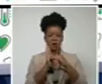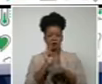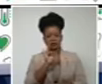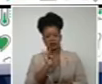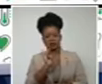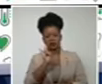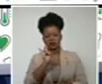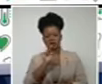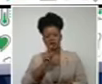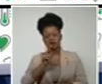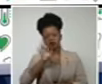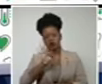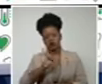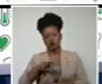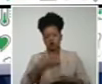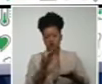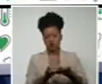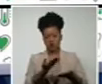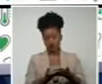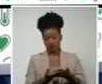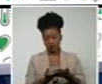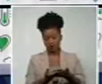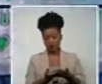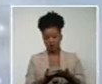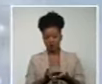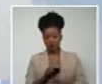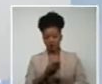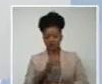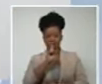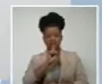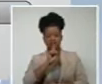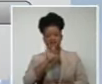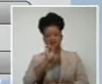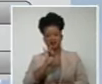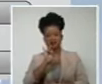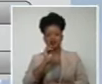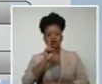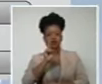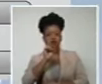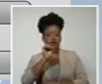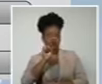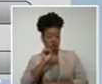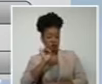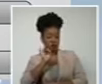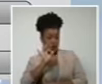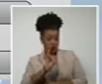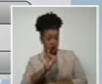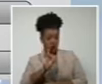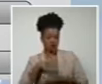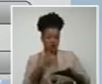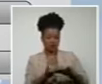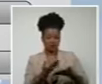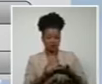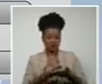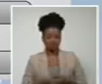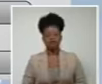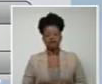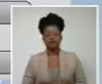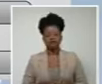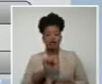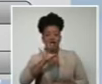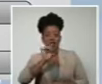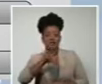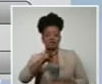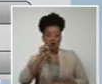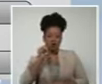1.718 test, hablamos de 1.718 muestras, 15 nuevos casos positivos a la COVID-19 en nuestro